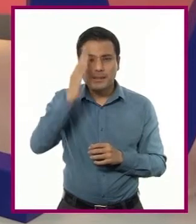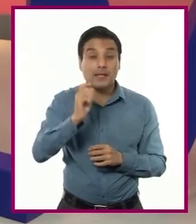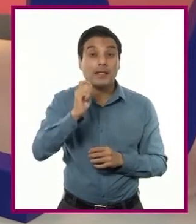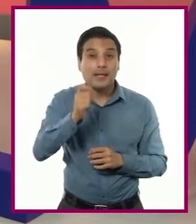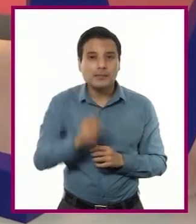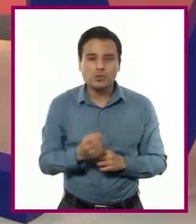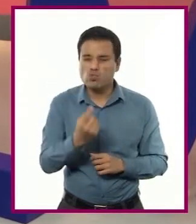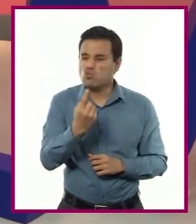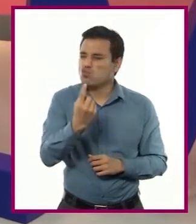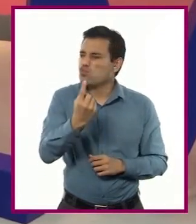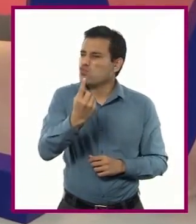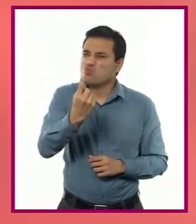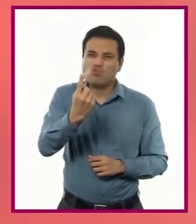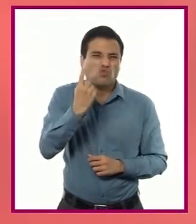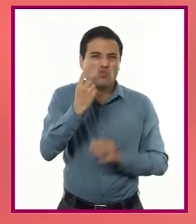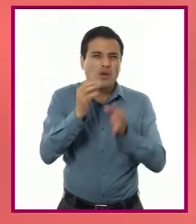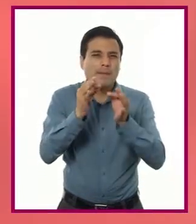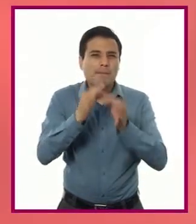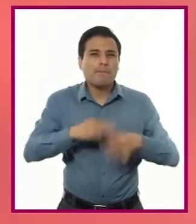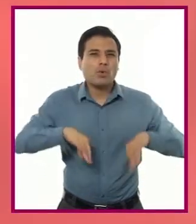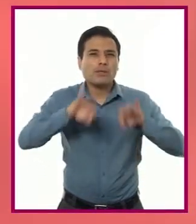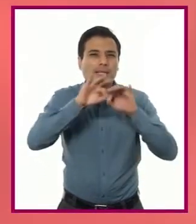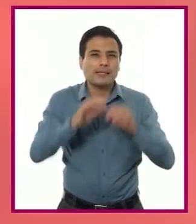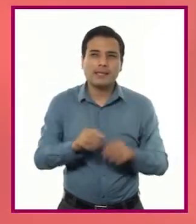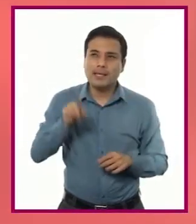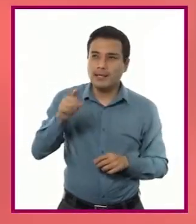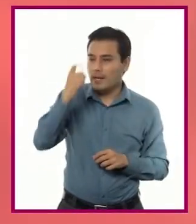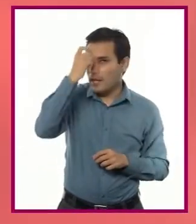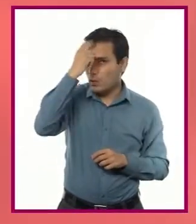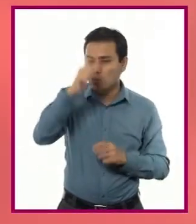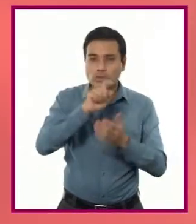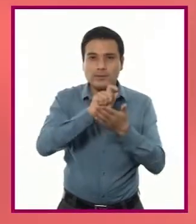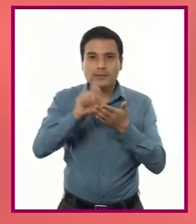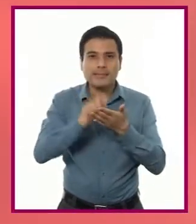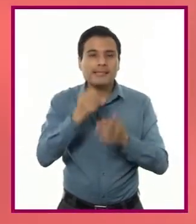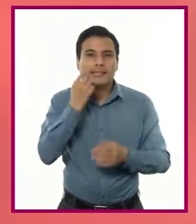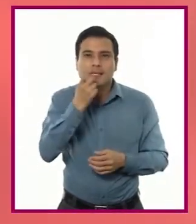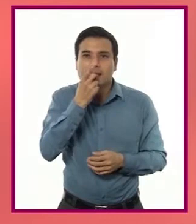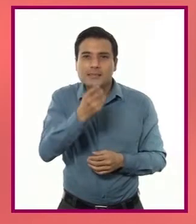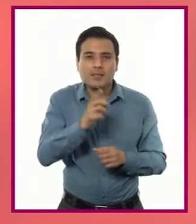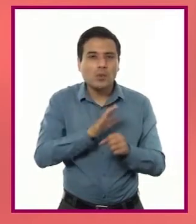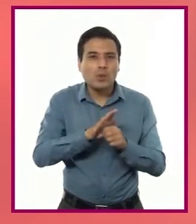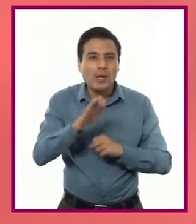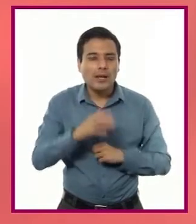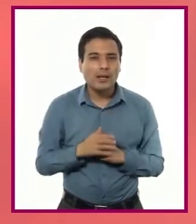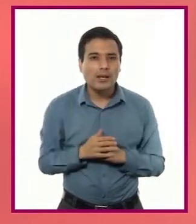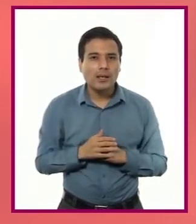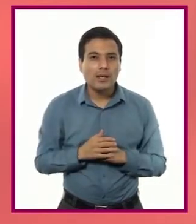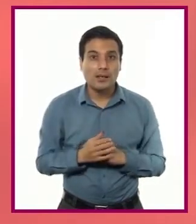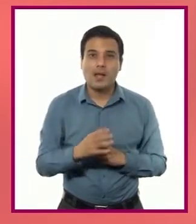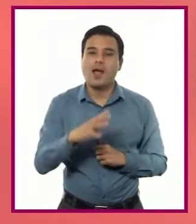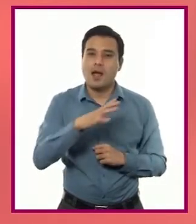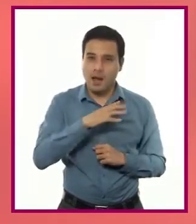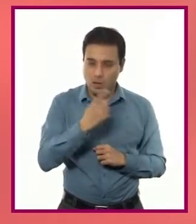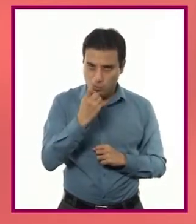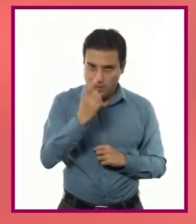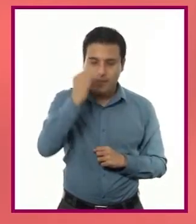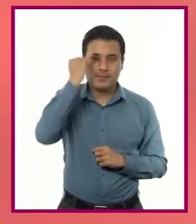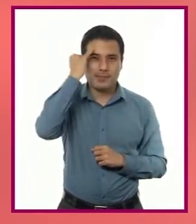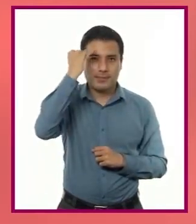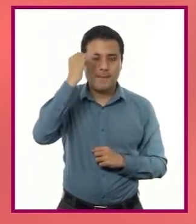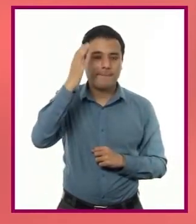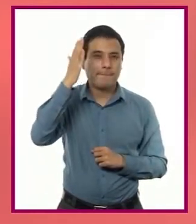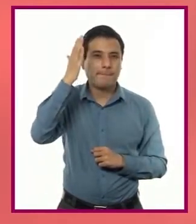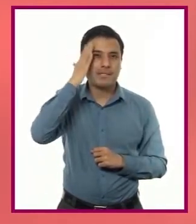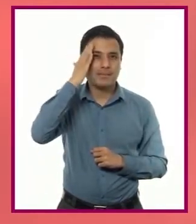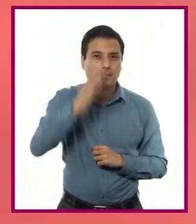más importante que el autor trata de expresar en el tema. Algo muy relevante, esa idea principal puede aparecer